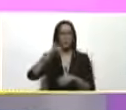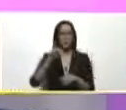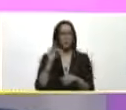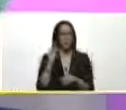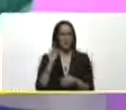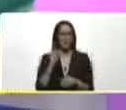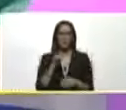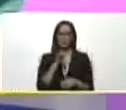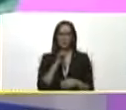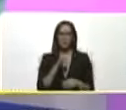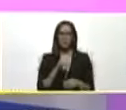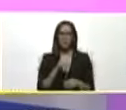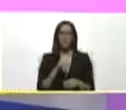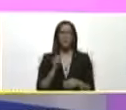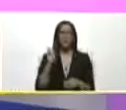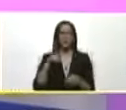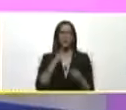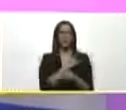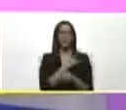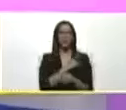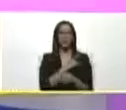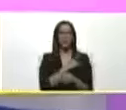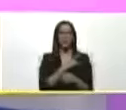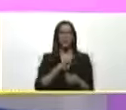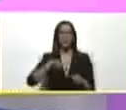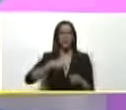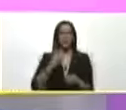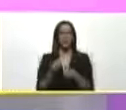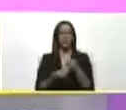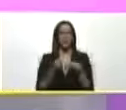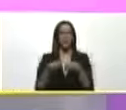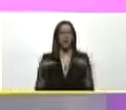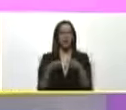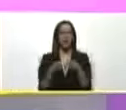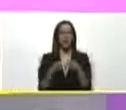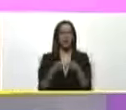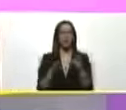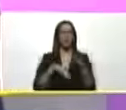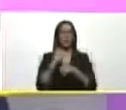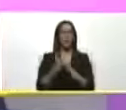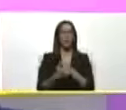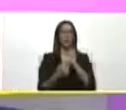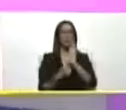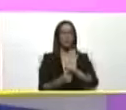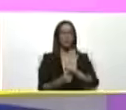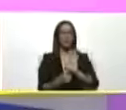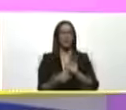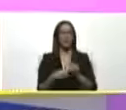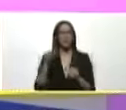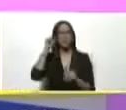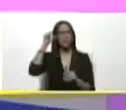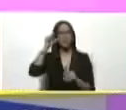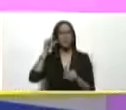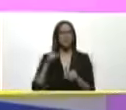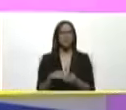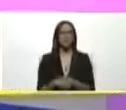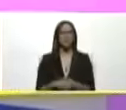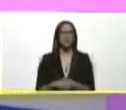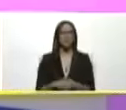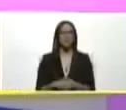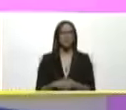también con las universidades o sea podemos agrupar que los proyectos se presenten aún en esa fecha